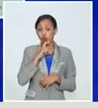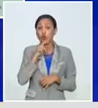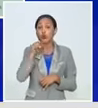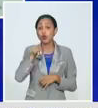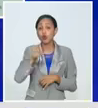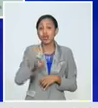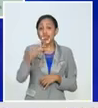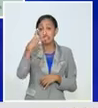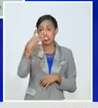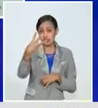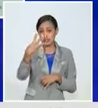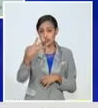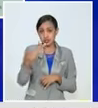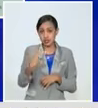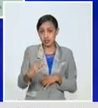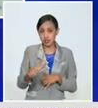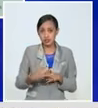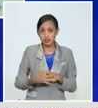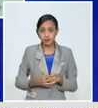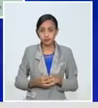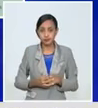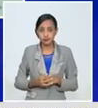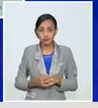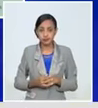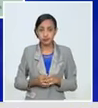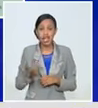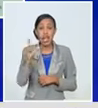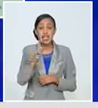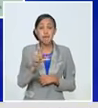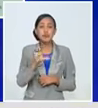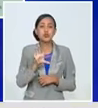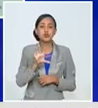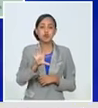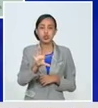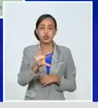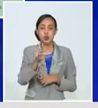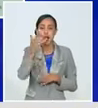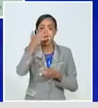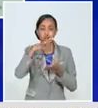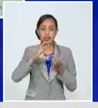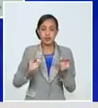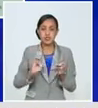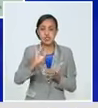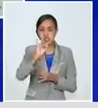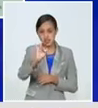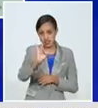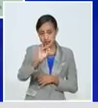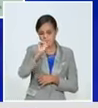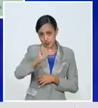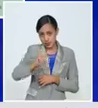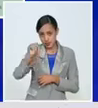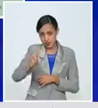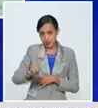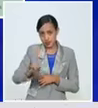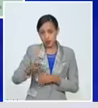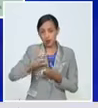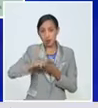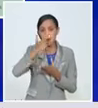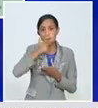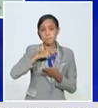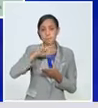en cada uno de ellos. Caimito 5, Artemisa 7, Mariel,